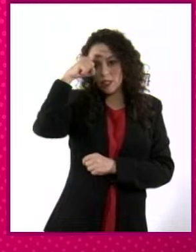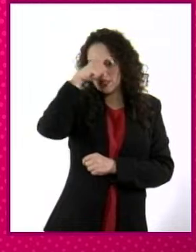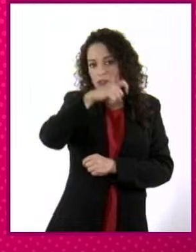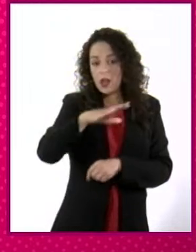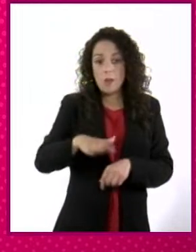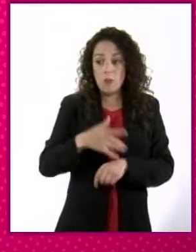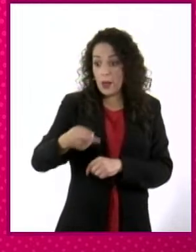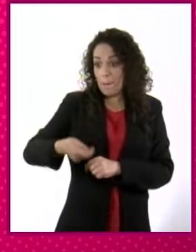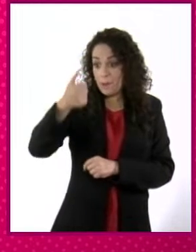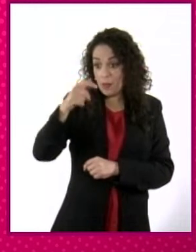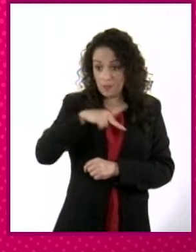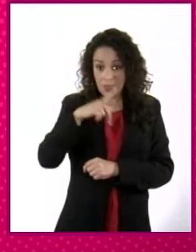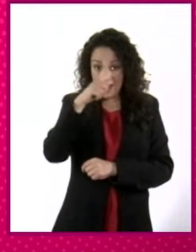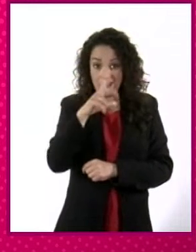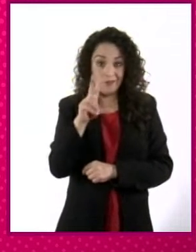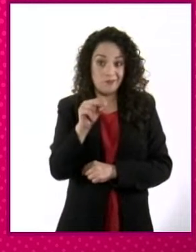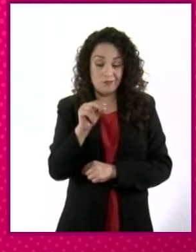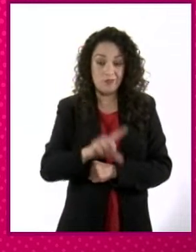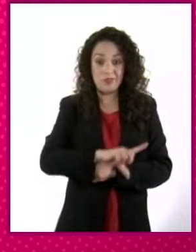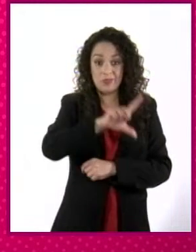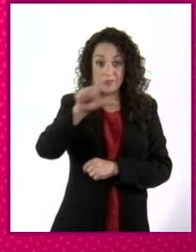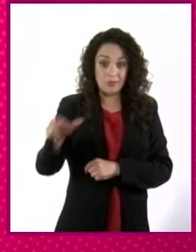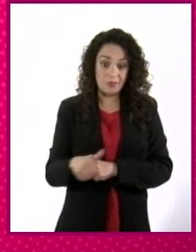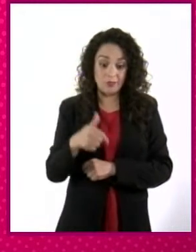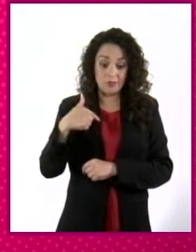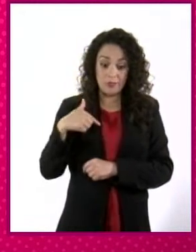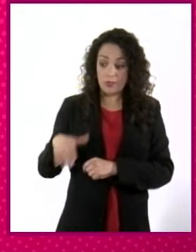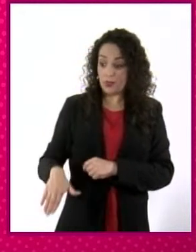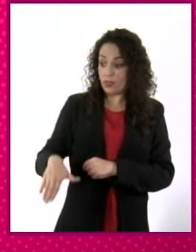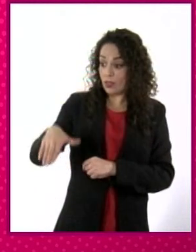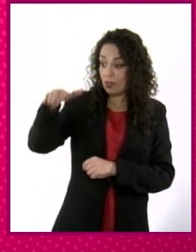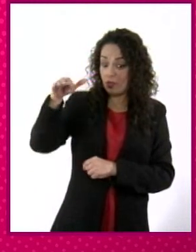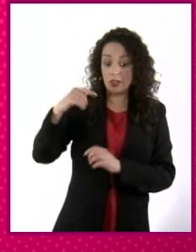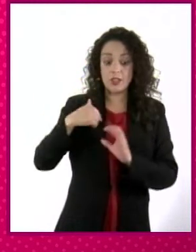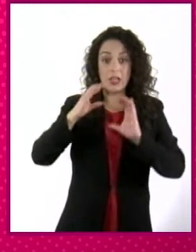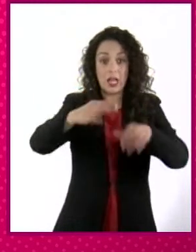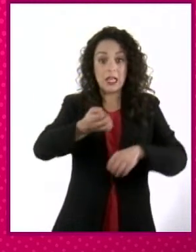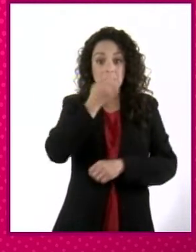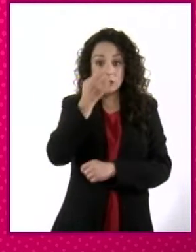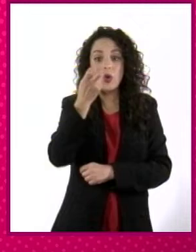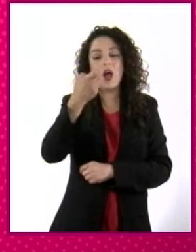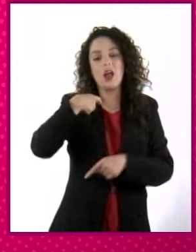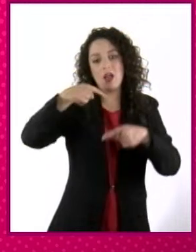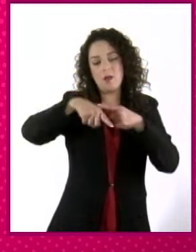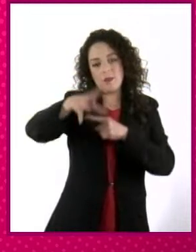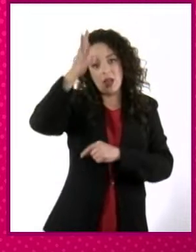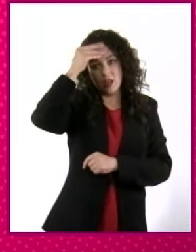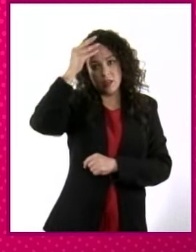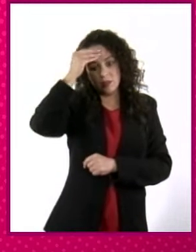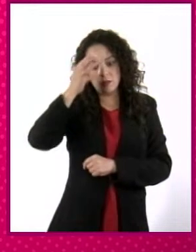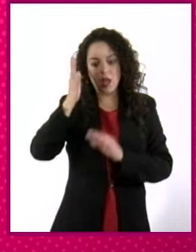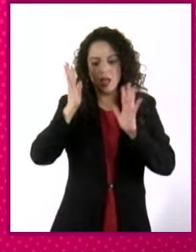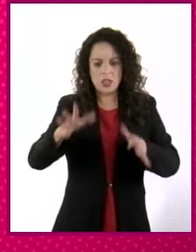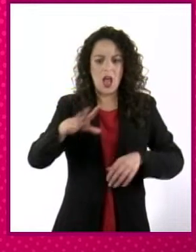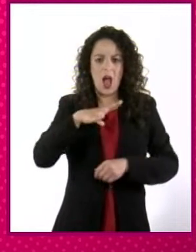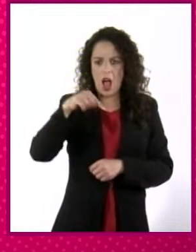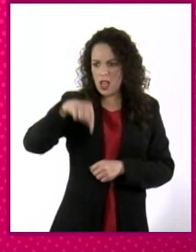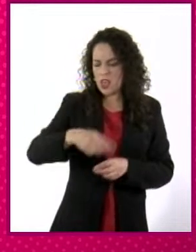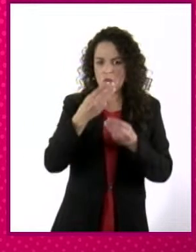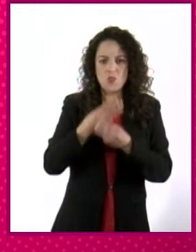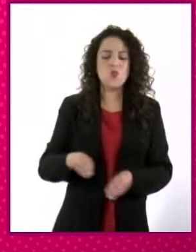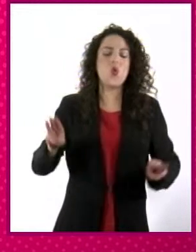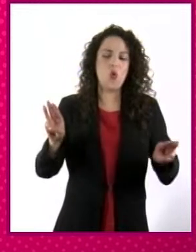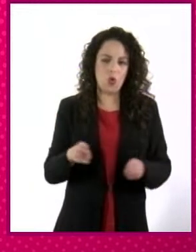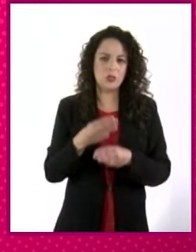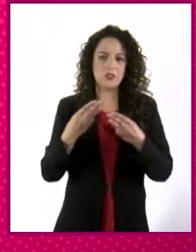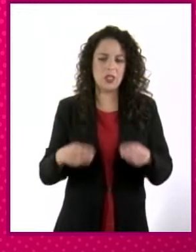mi primera lengua. La aprendí ya más cuando entré a la escuela. Ya existía música aquí y la música